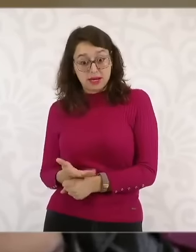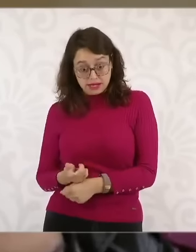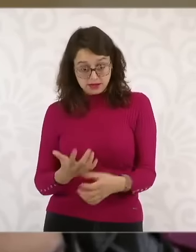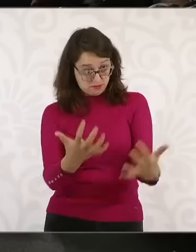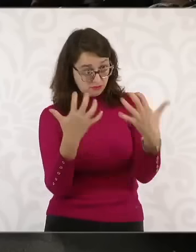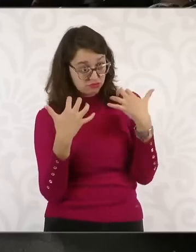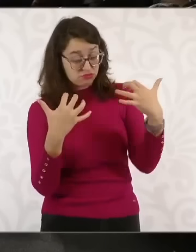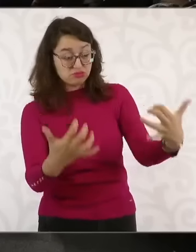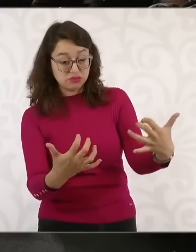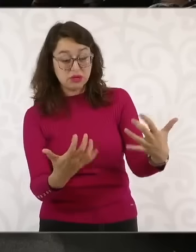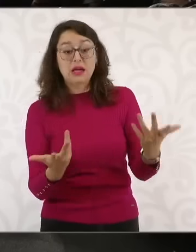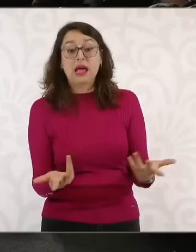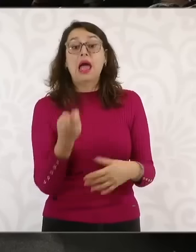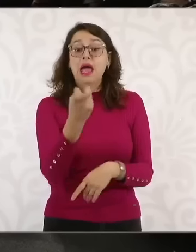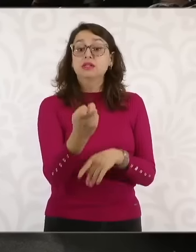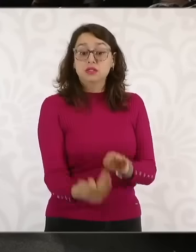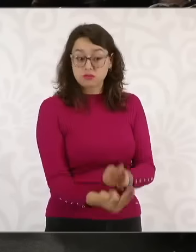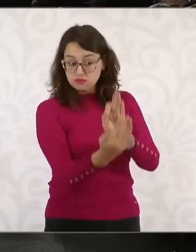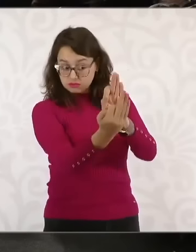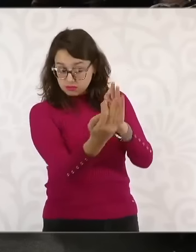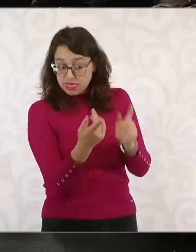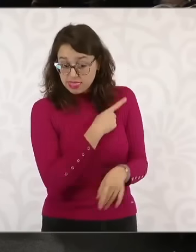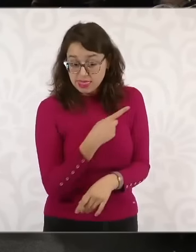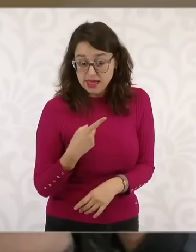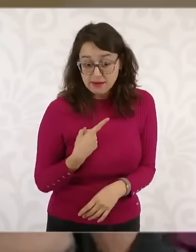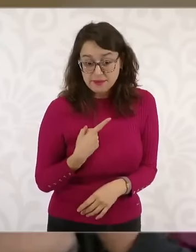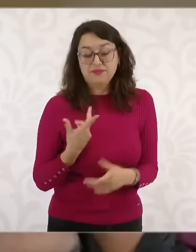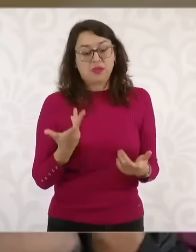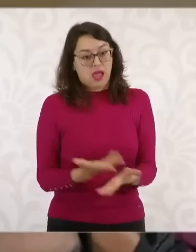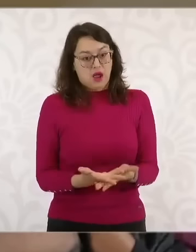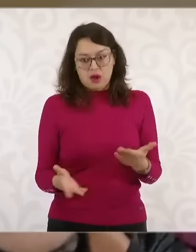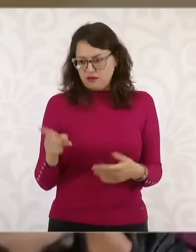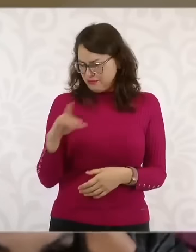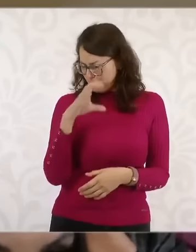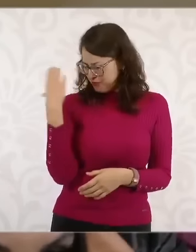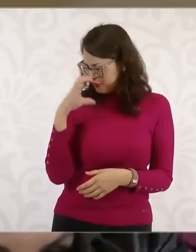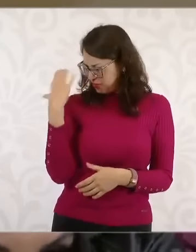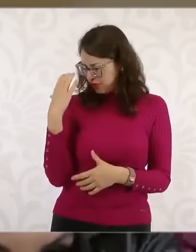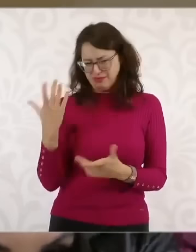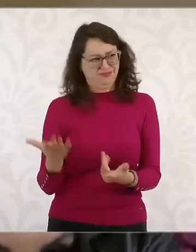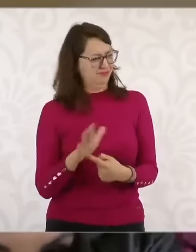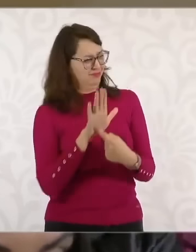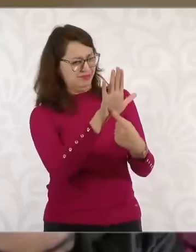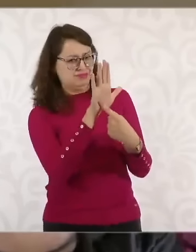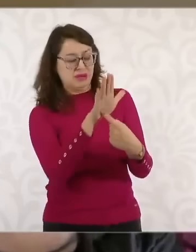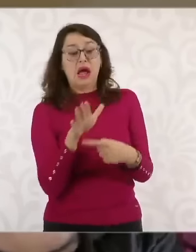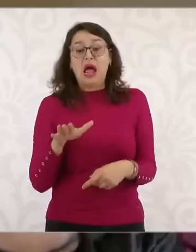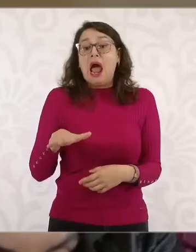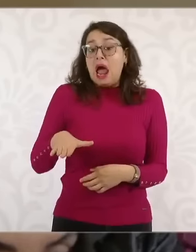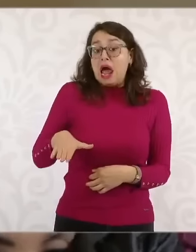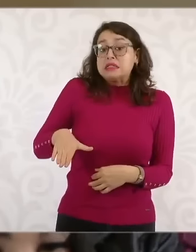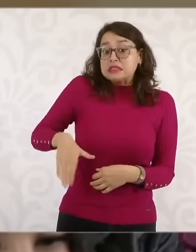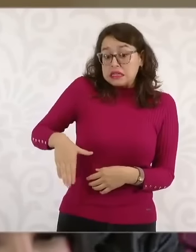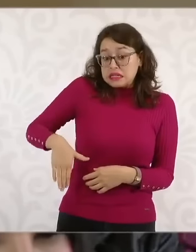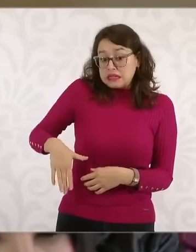pueblo. Preguntarle sobre esto, Presidenta, de cómo se ha tergiversado, porque hace un rato cuando le preguntaba justo el